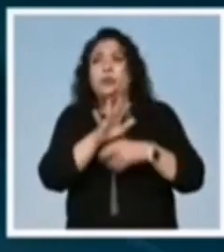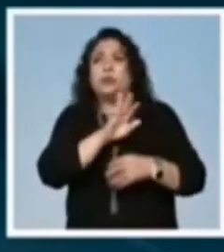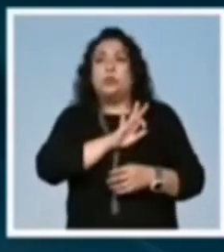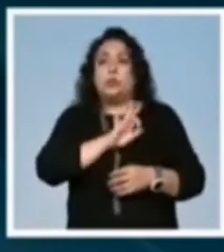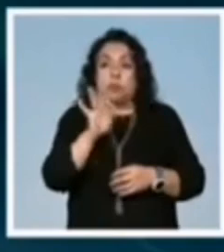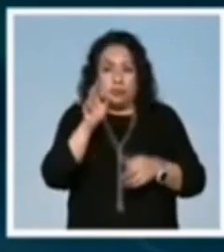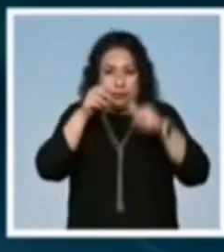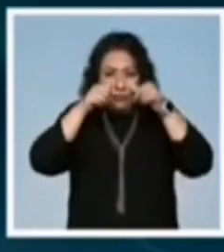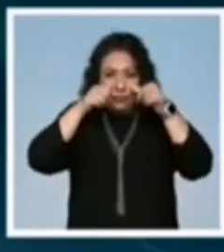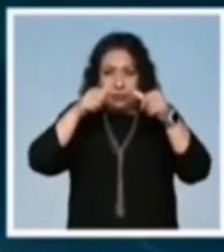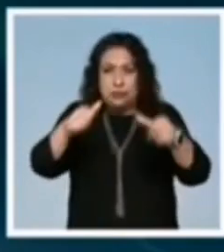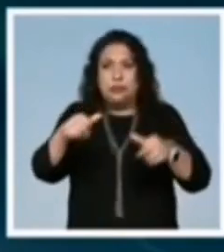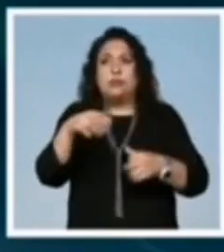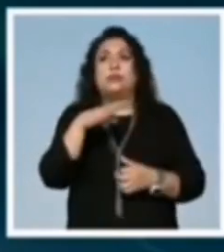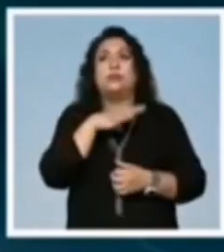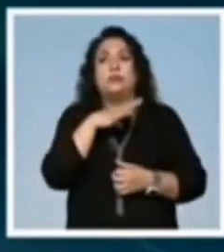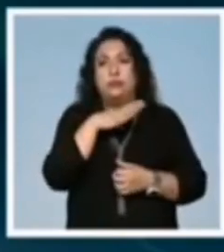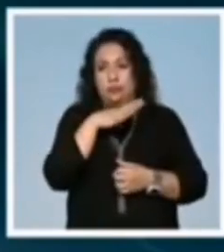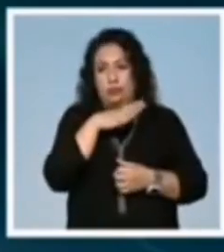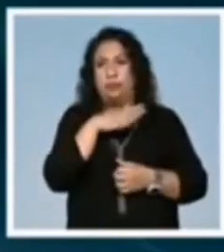poner énfasis en que